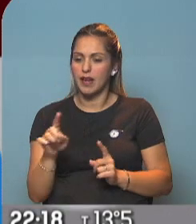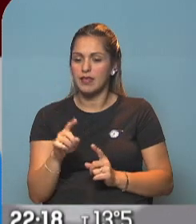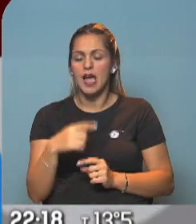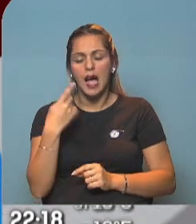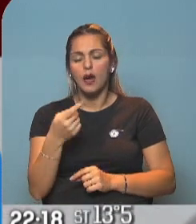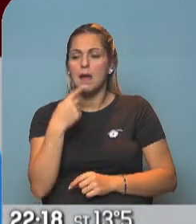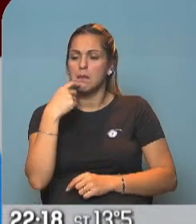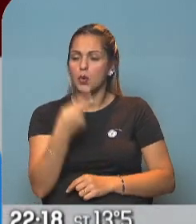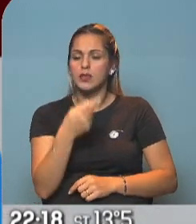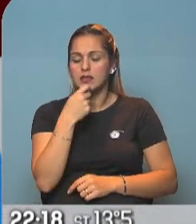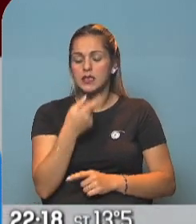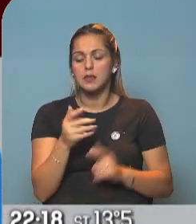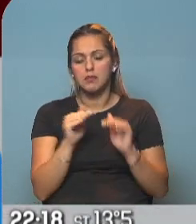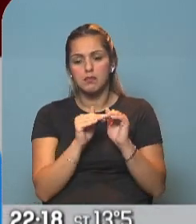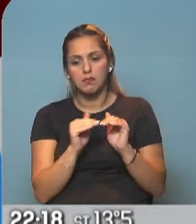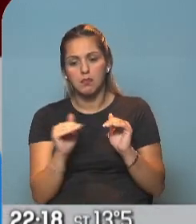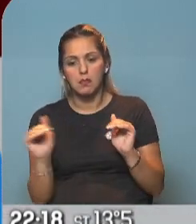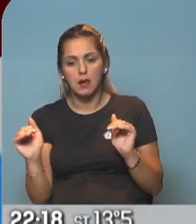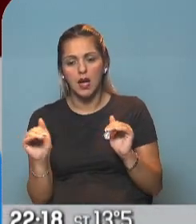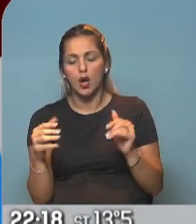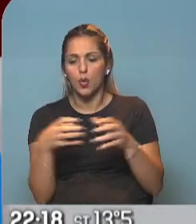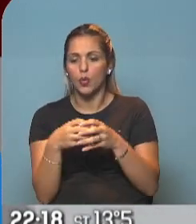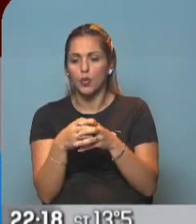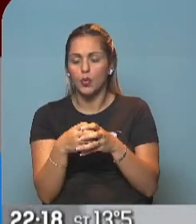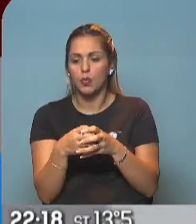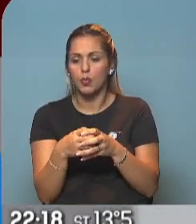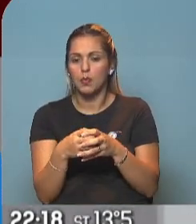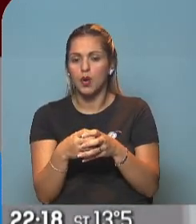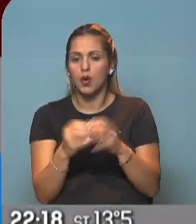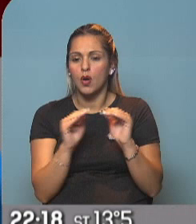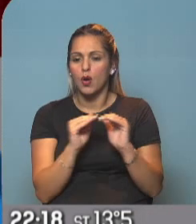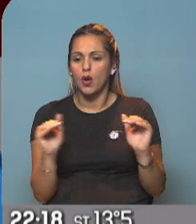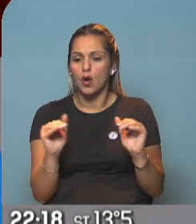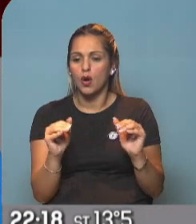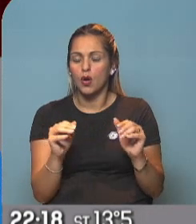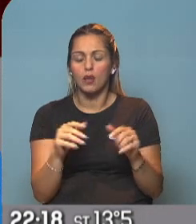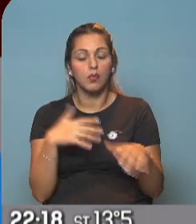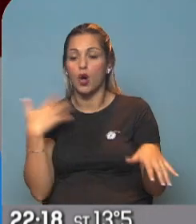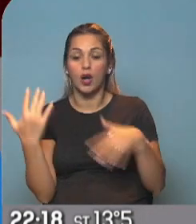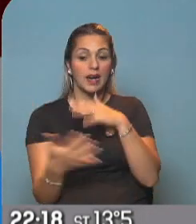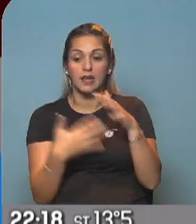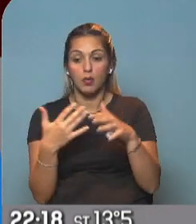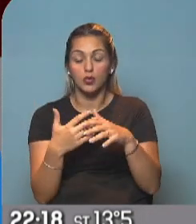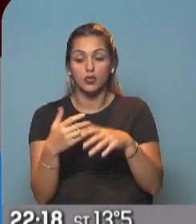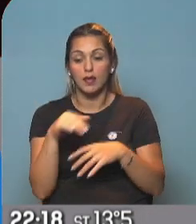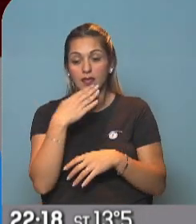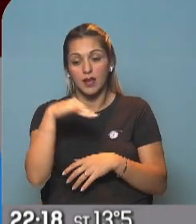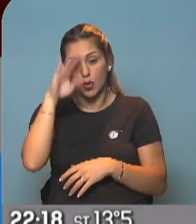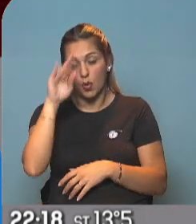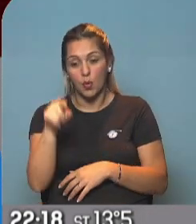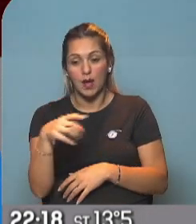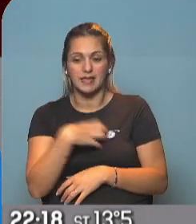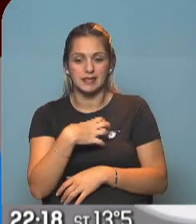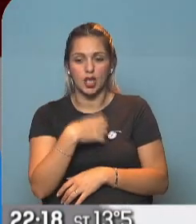línea de decir, bueno, como propone algún sector del chavismo, que es en una línea más revolución cubana, por decirlo de algún modo, es siglo